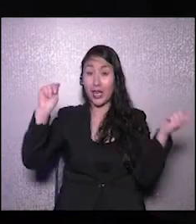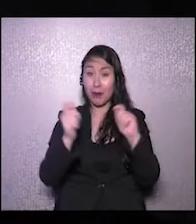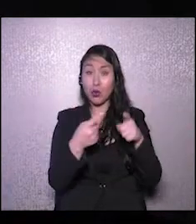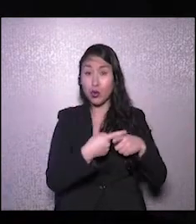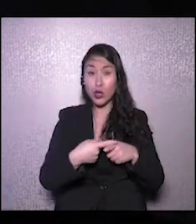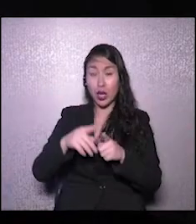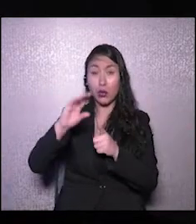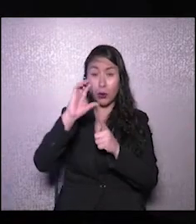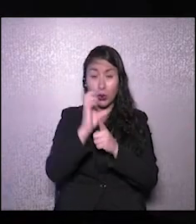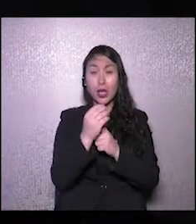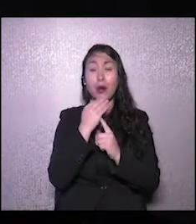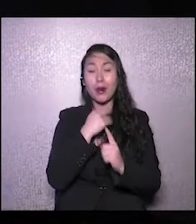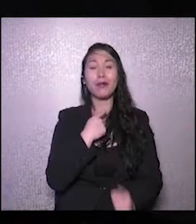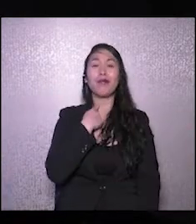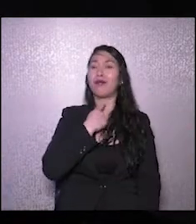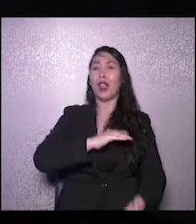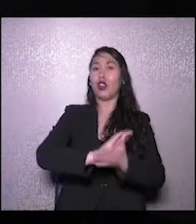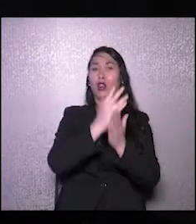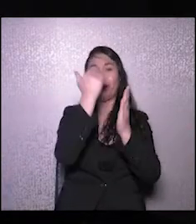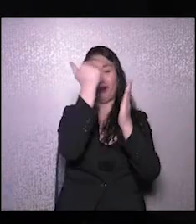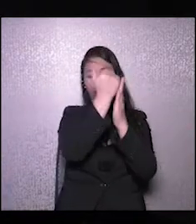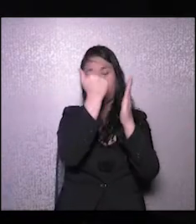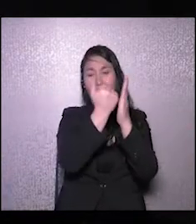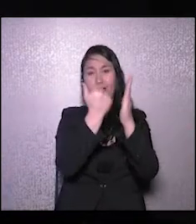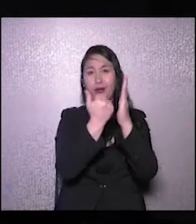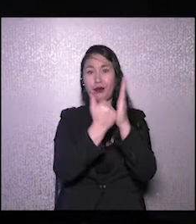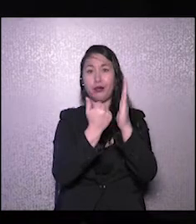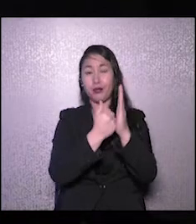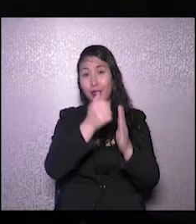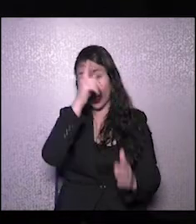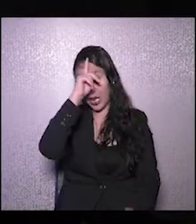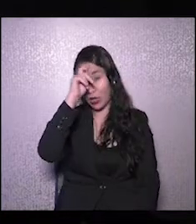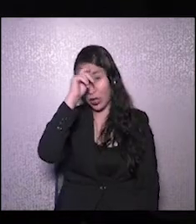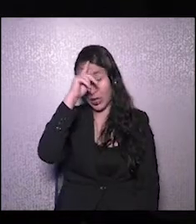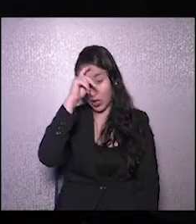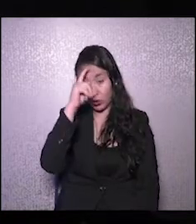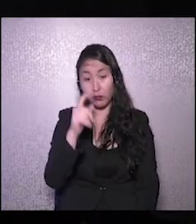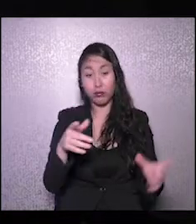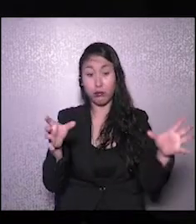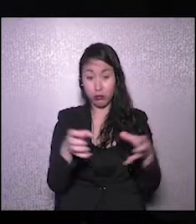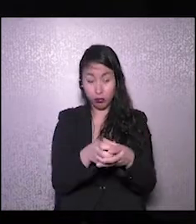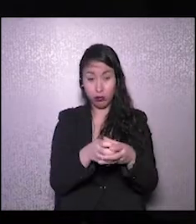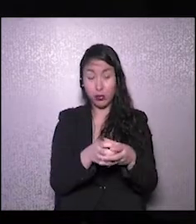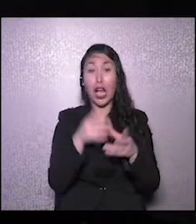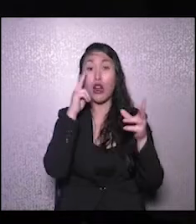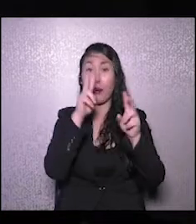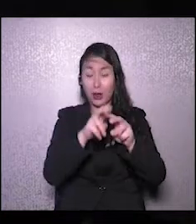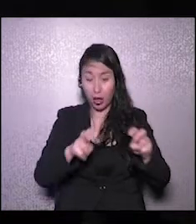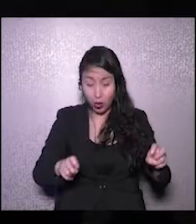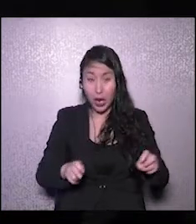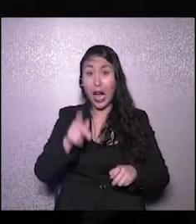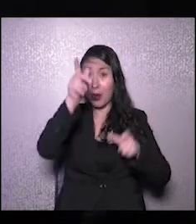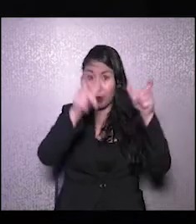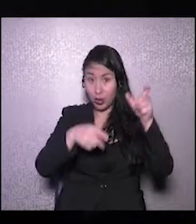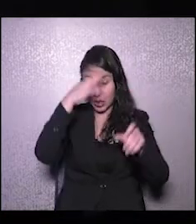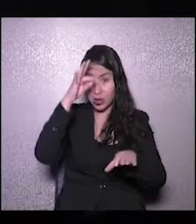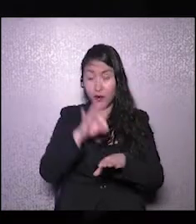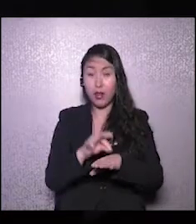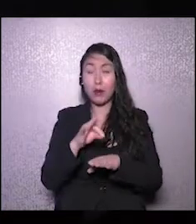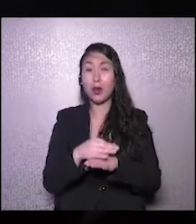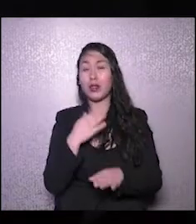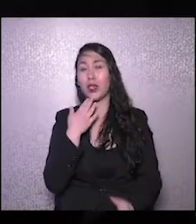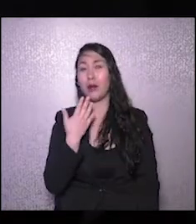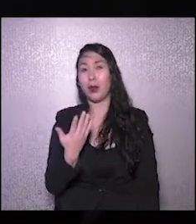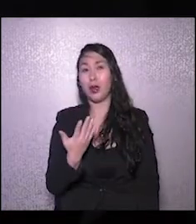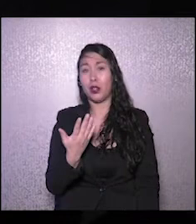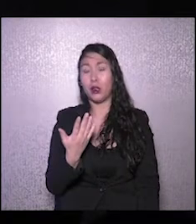afecta a todos los estamentos, a los clínicos y a los pacientes. A los investigadores, aquí me